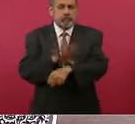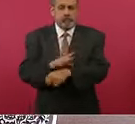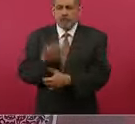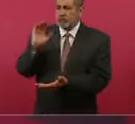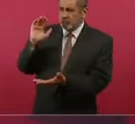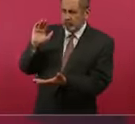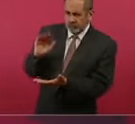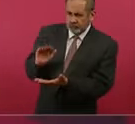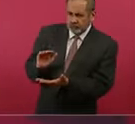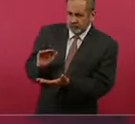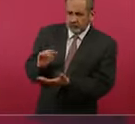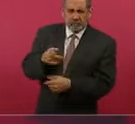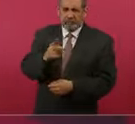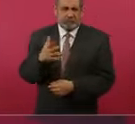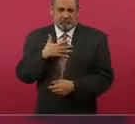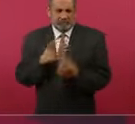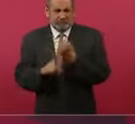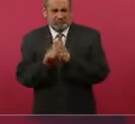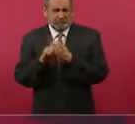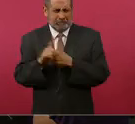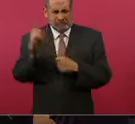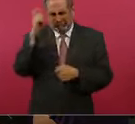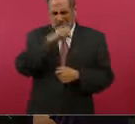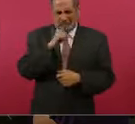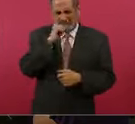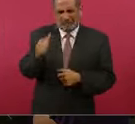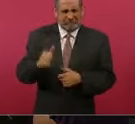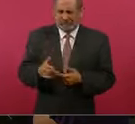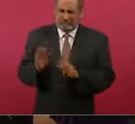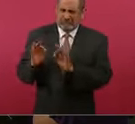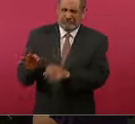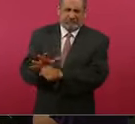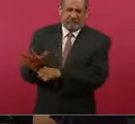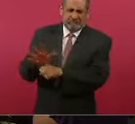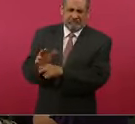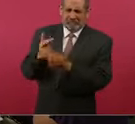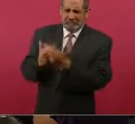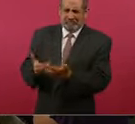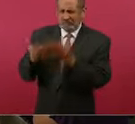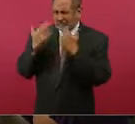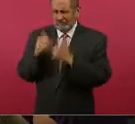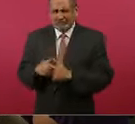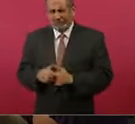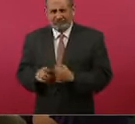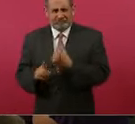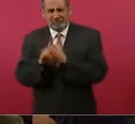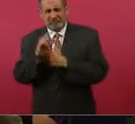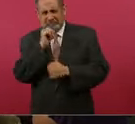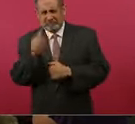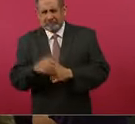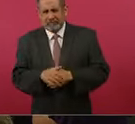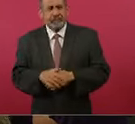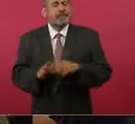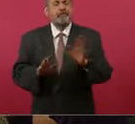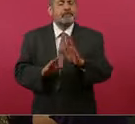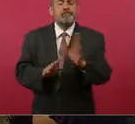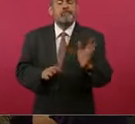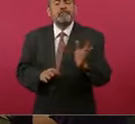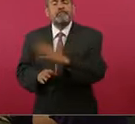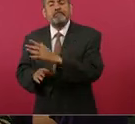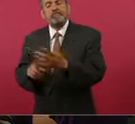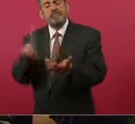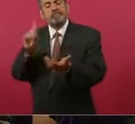tenemos dificultad en nada. ¿Está garantizado? Claro, sin problema. Pero yo a lo que voy es esto,